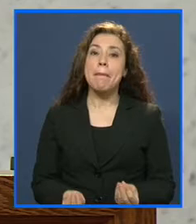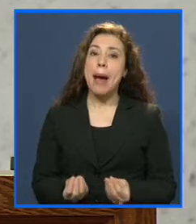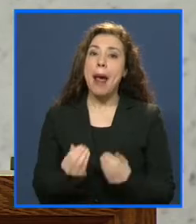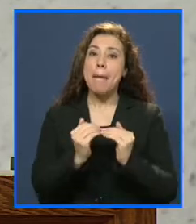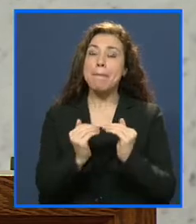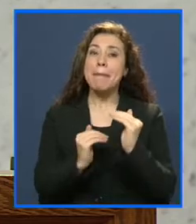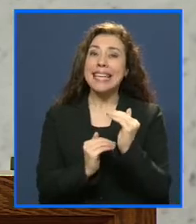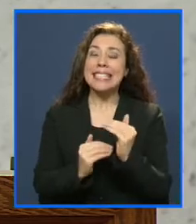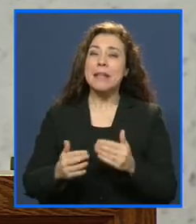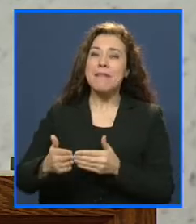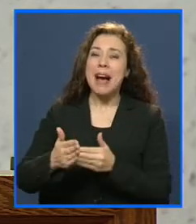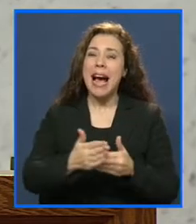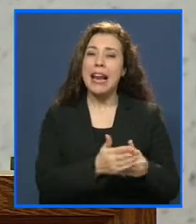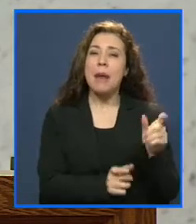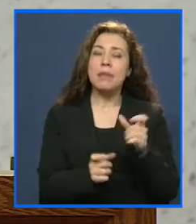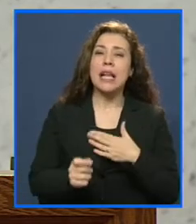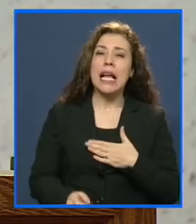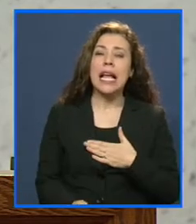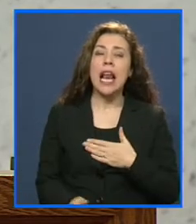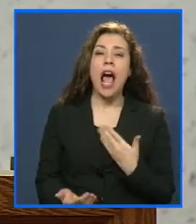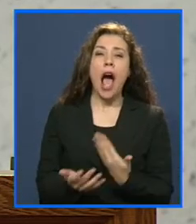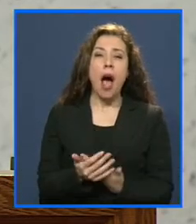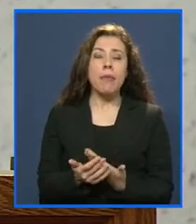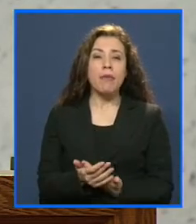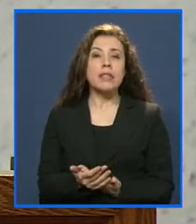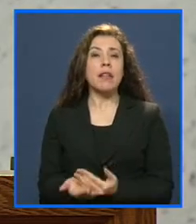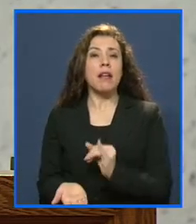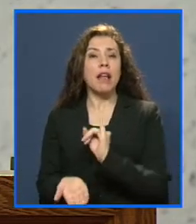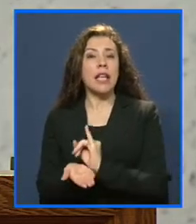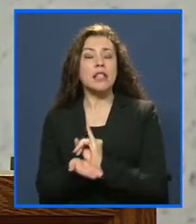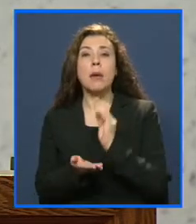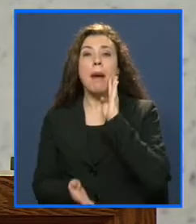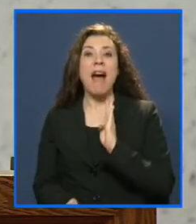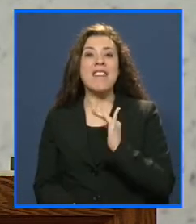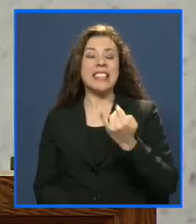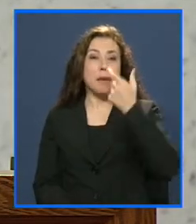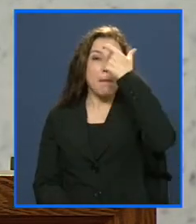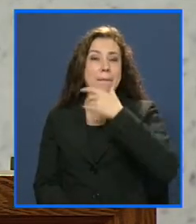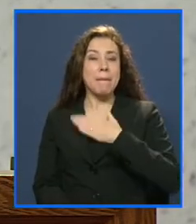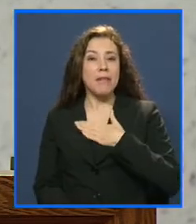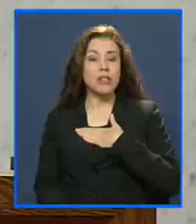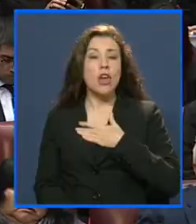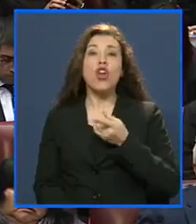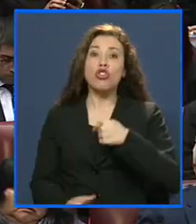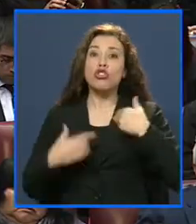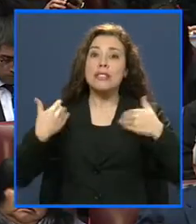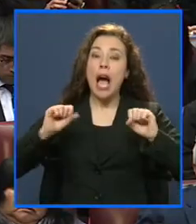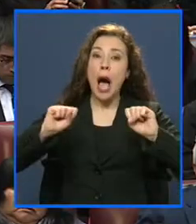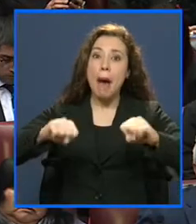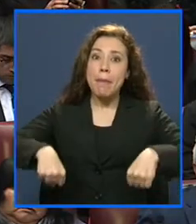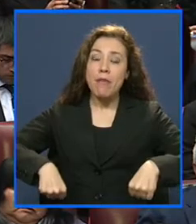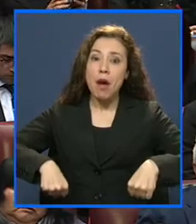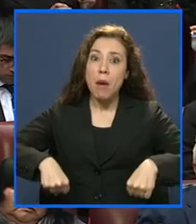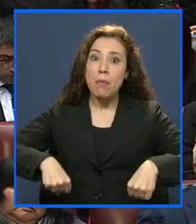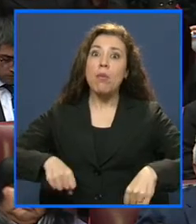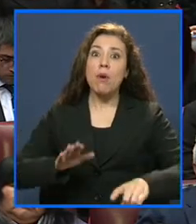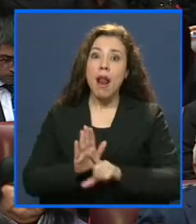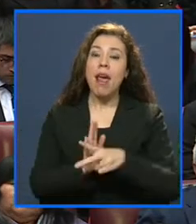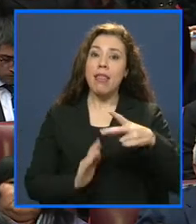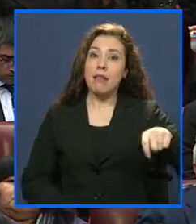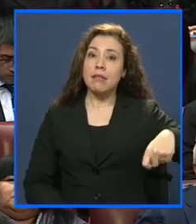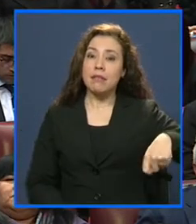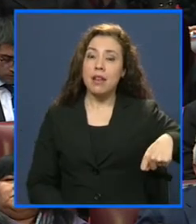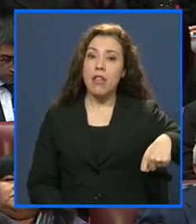las barreras a quienes buscan utilizar las instituciones para su beneficio personal aprobamos la moción también de senadores